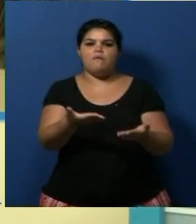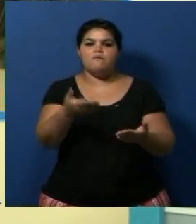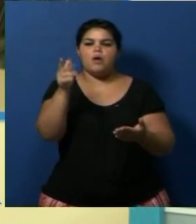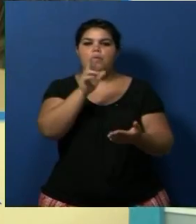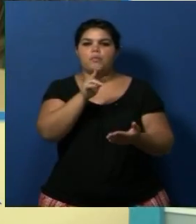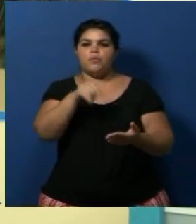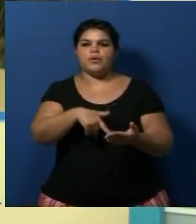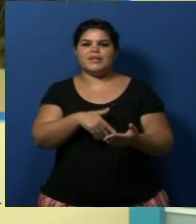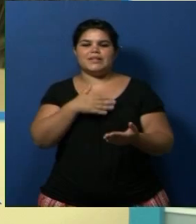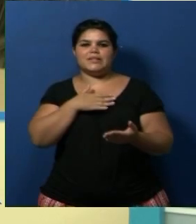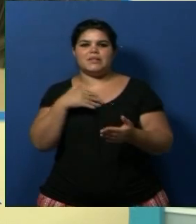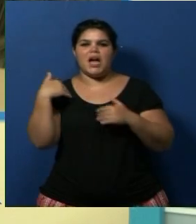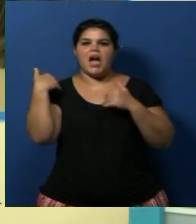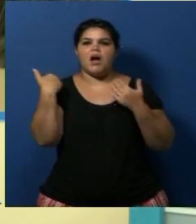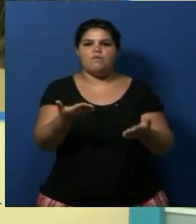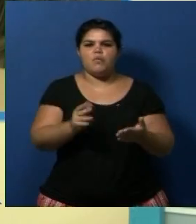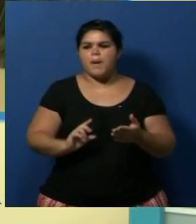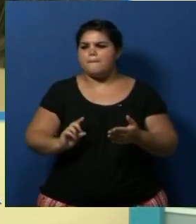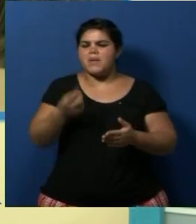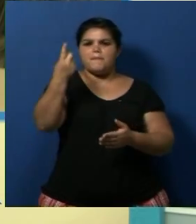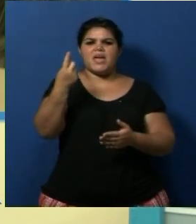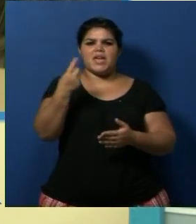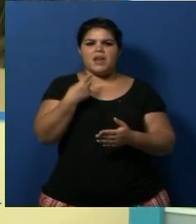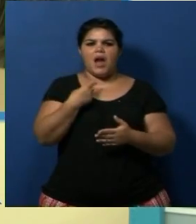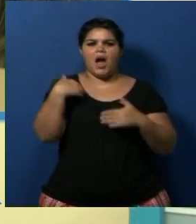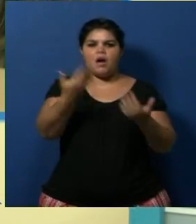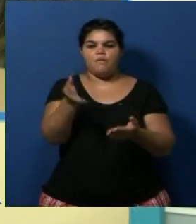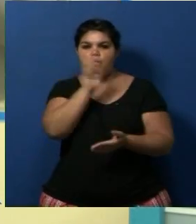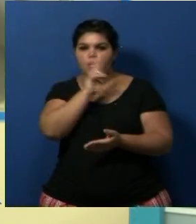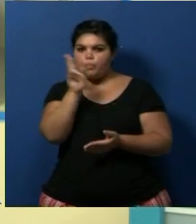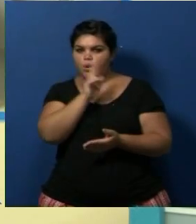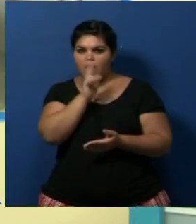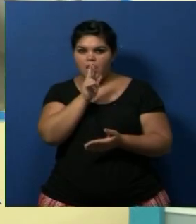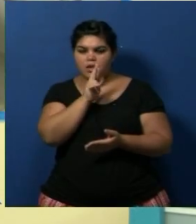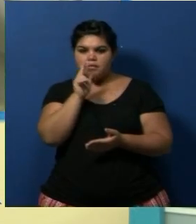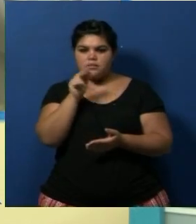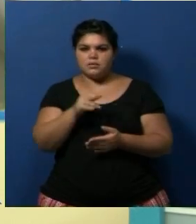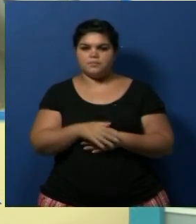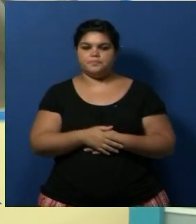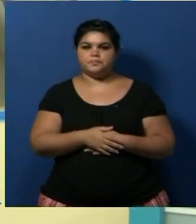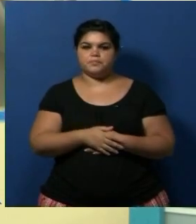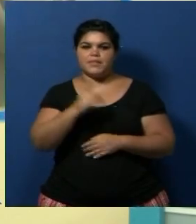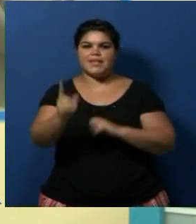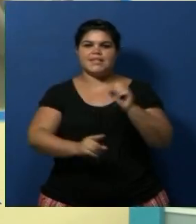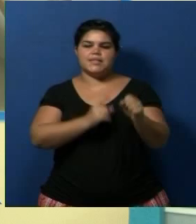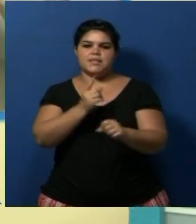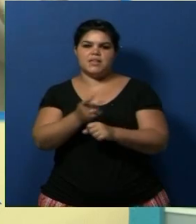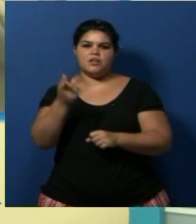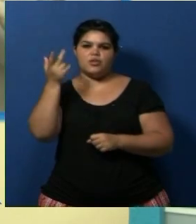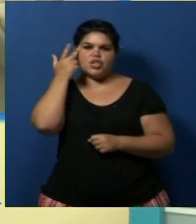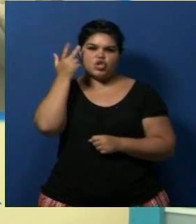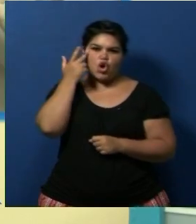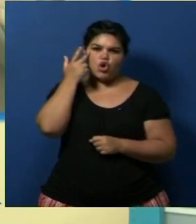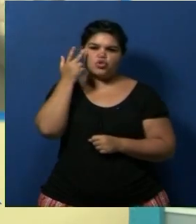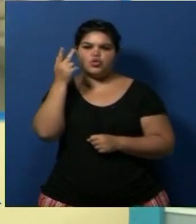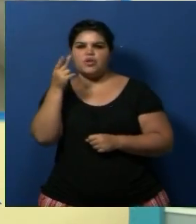madre igual no fue muy acertada, las pioneras del feminismo, a fines del siglo XVIII, principios del siglo